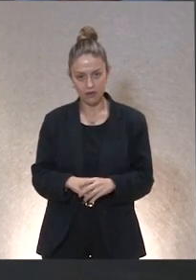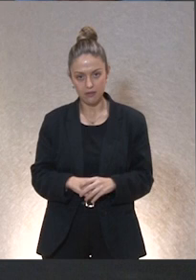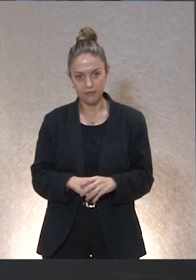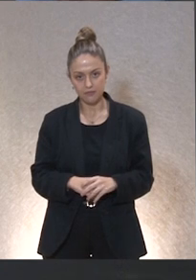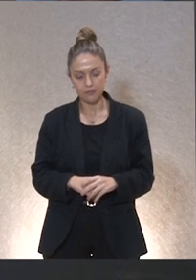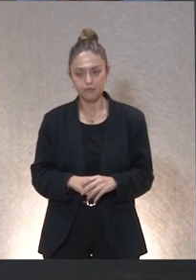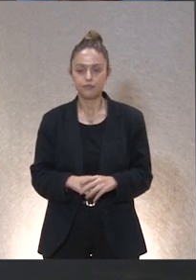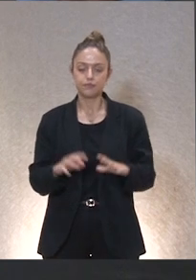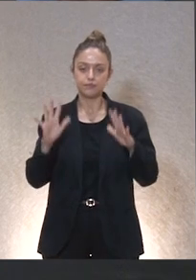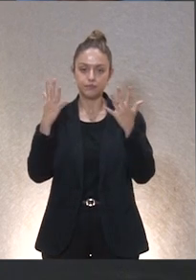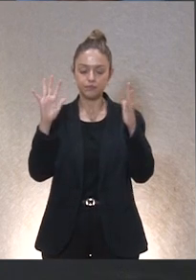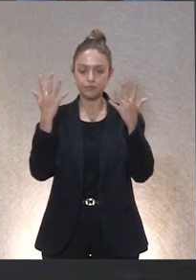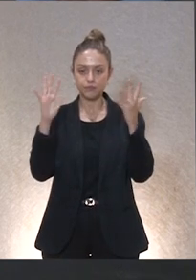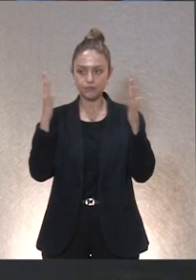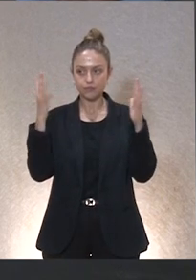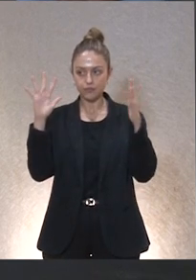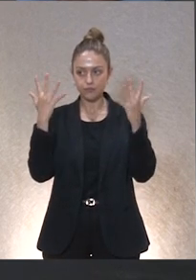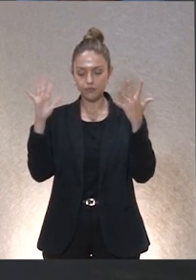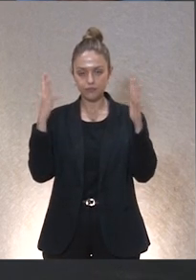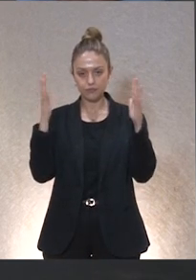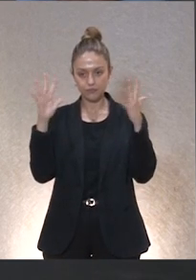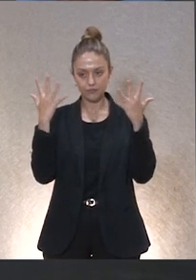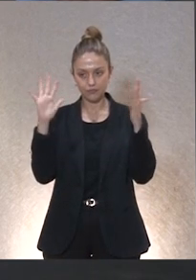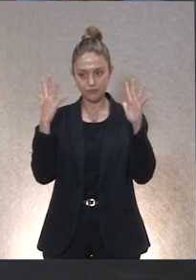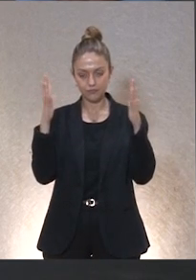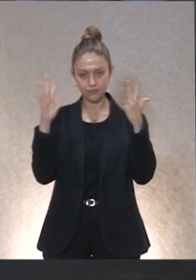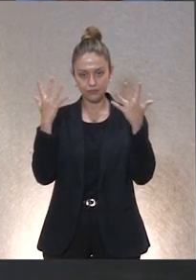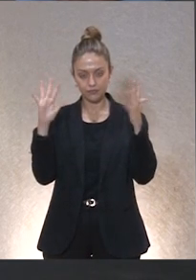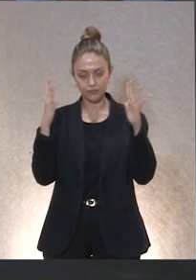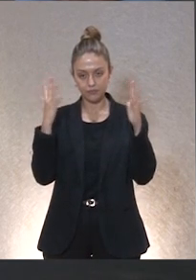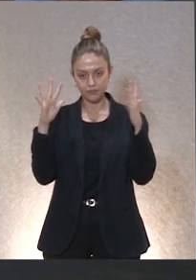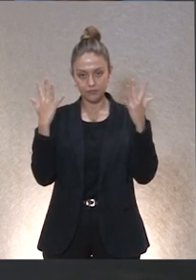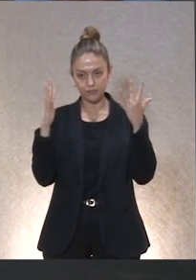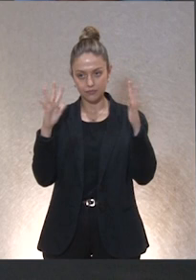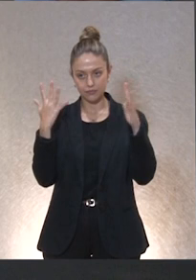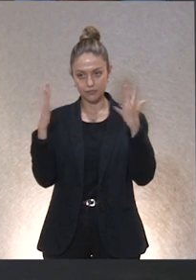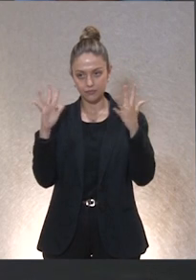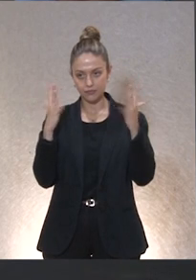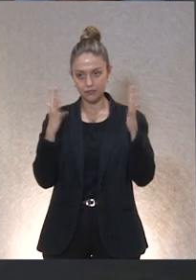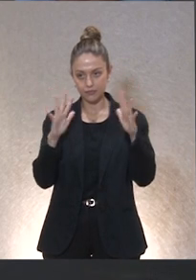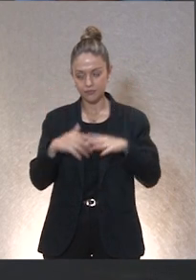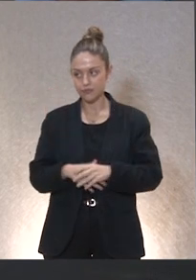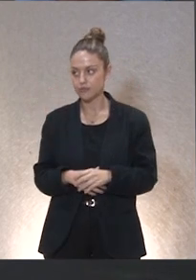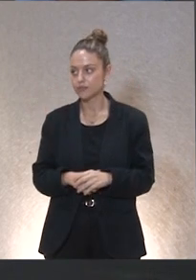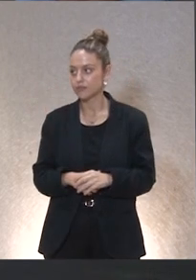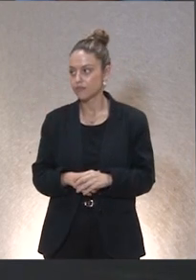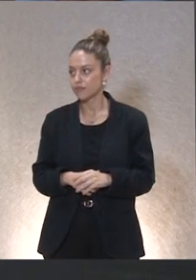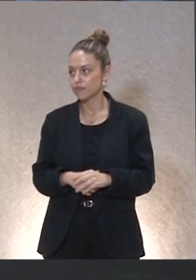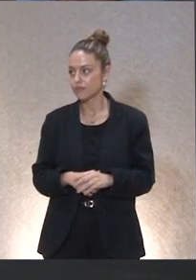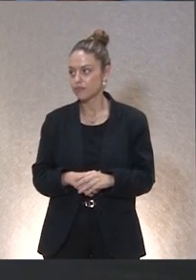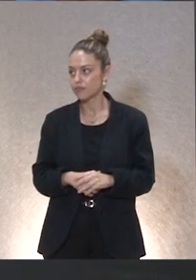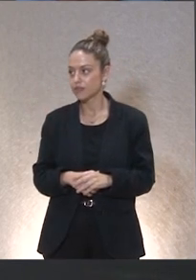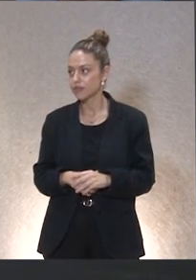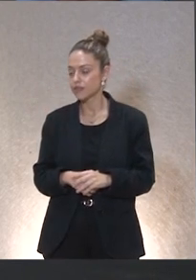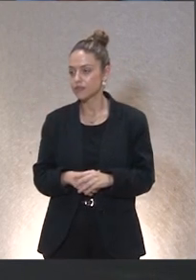momento un momento que le quiero hacer otra pregunta qué le dirías